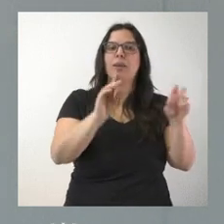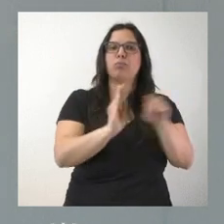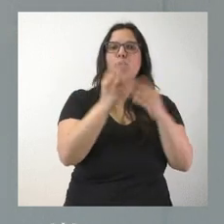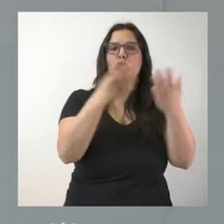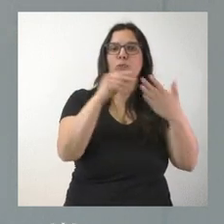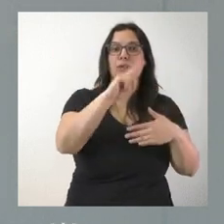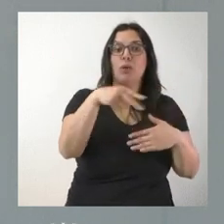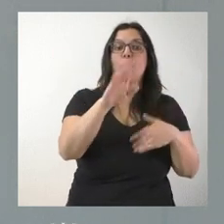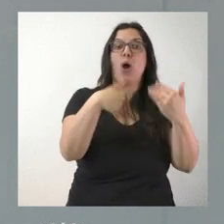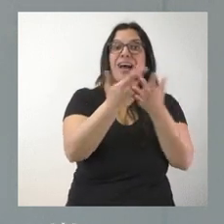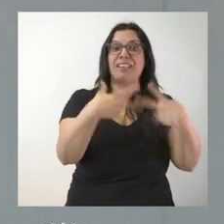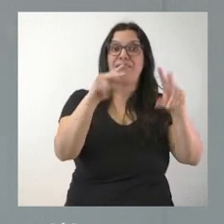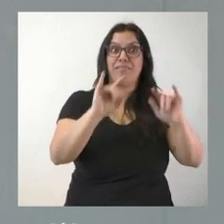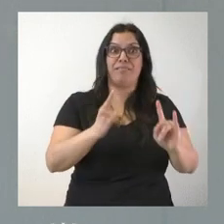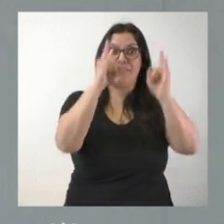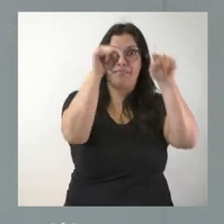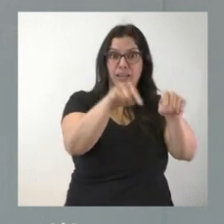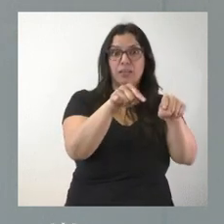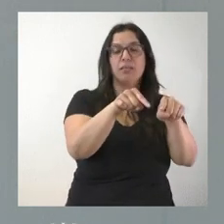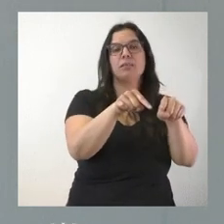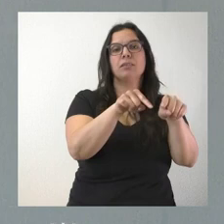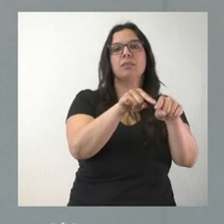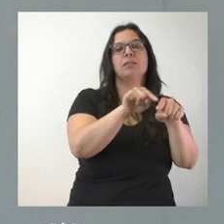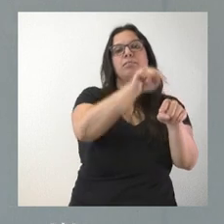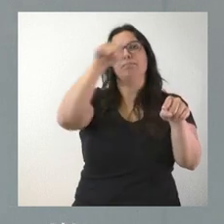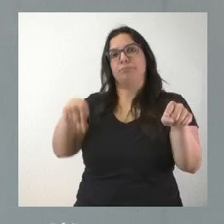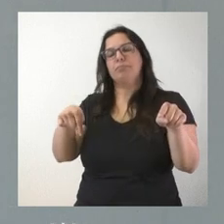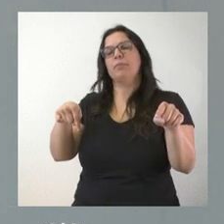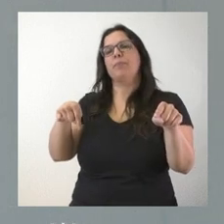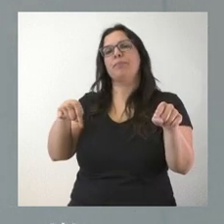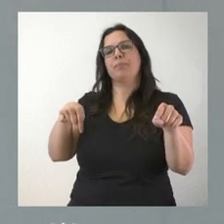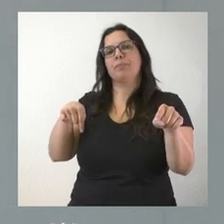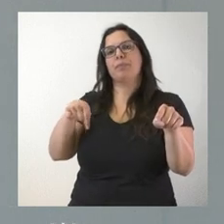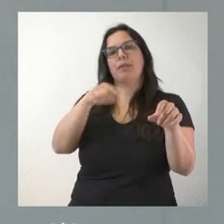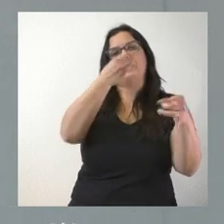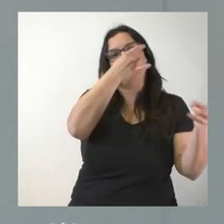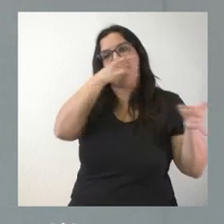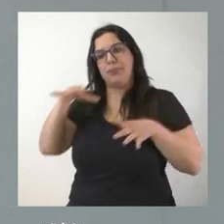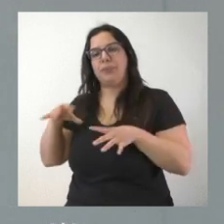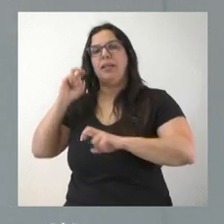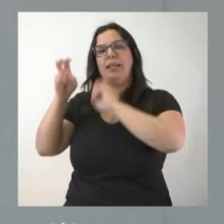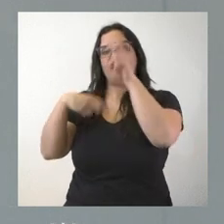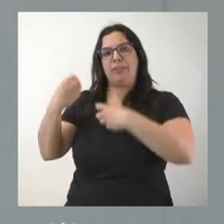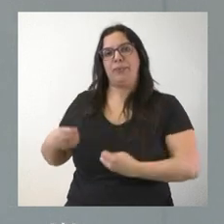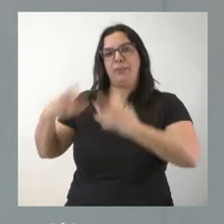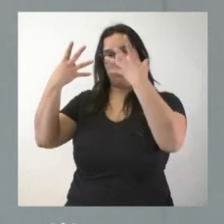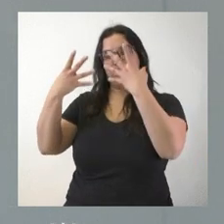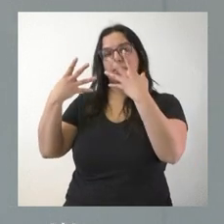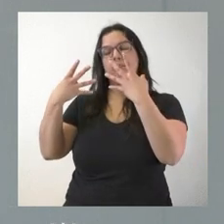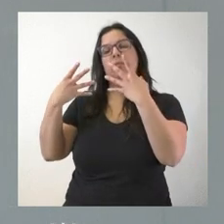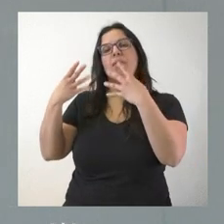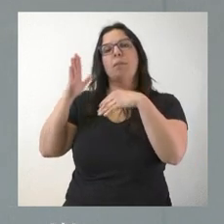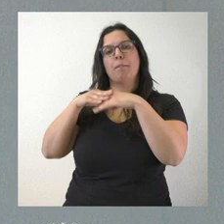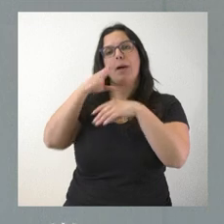cuánto se termina la misma que se ubica en el entorno del nuevo hospital se lleva a cabo esta rehabilitación del edificio vicerrector Santiago Hidalgo